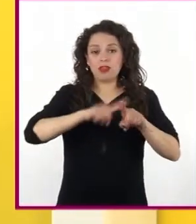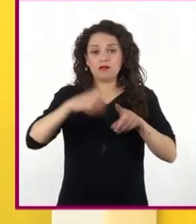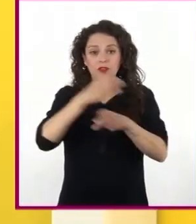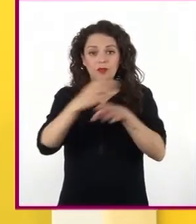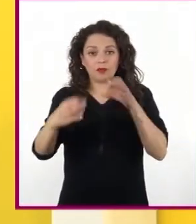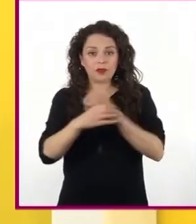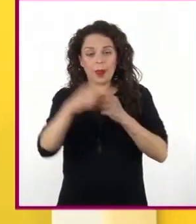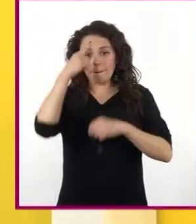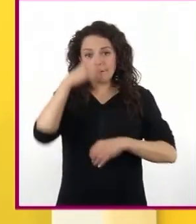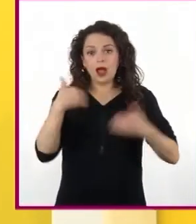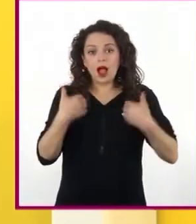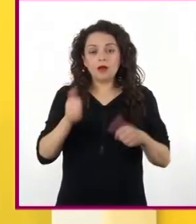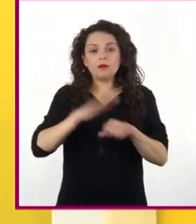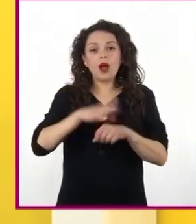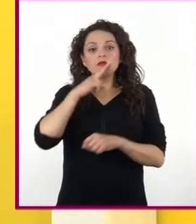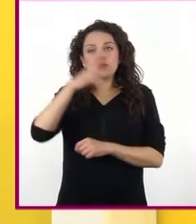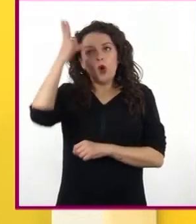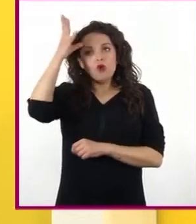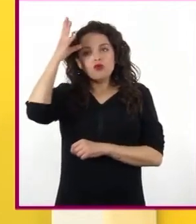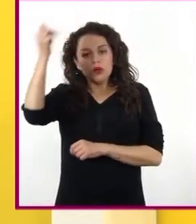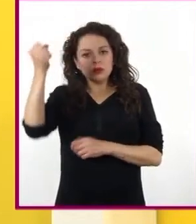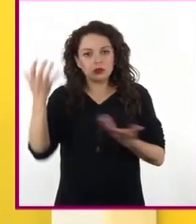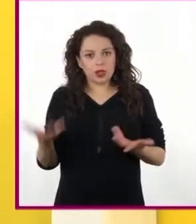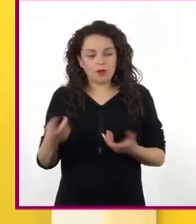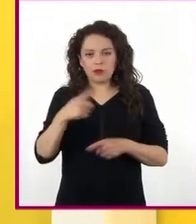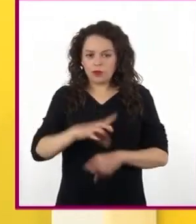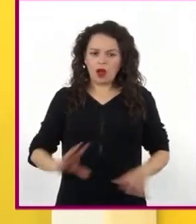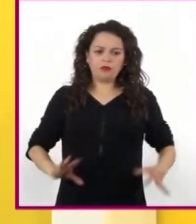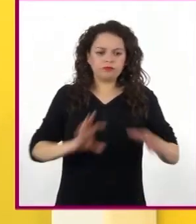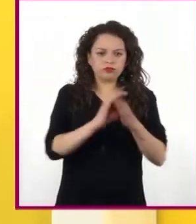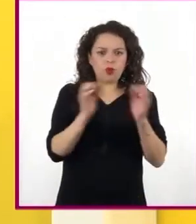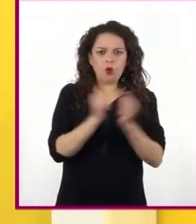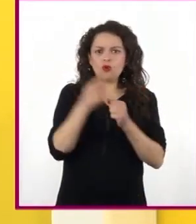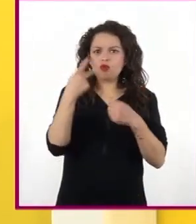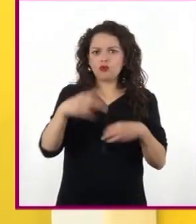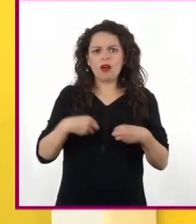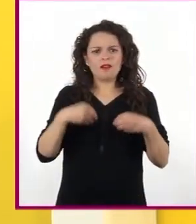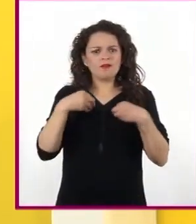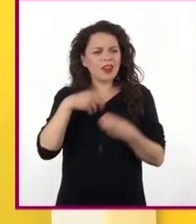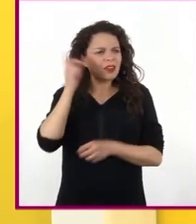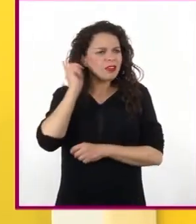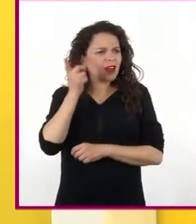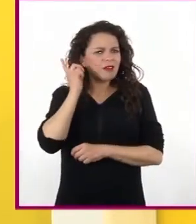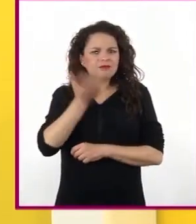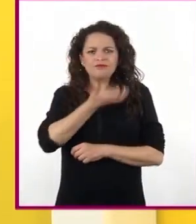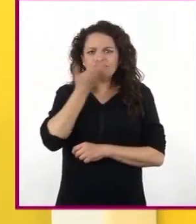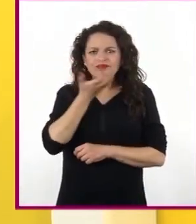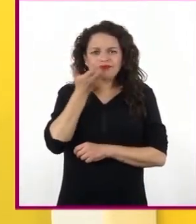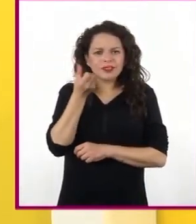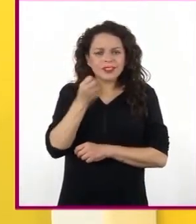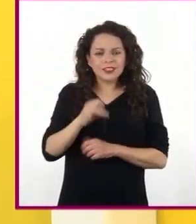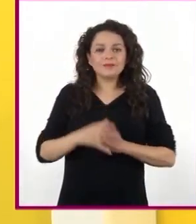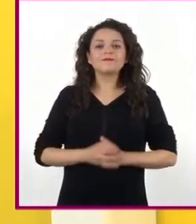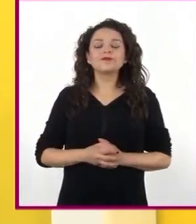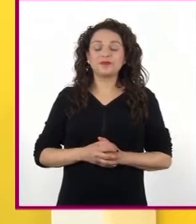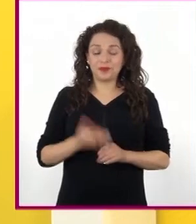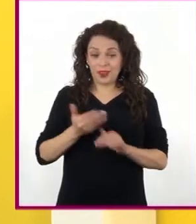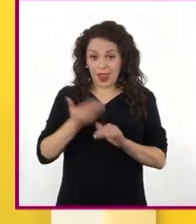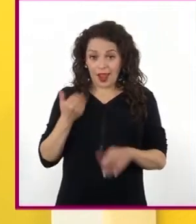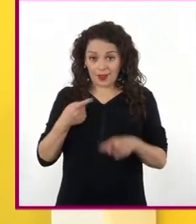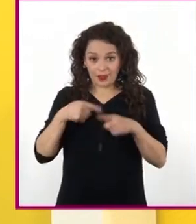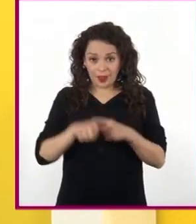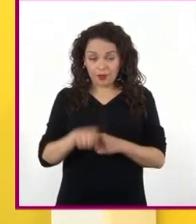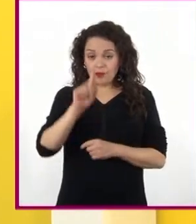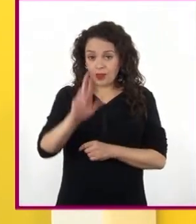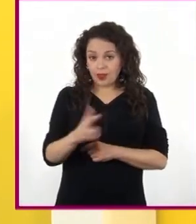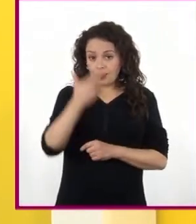los conceptos que trataremos y cómo se relacionan con su vida cotidiana. Antes de dar inicio, les recuerdo que es importante